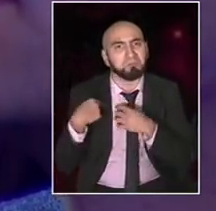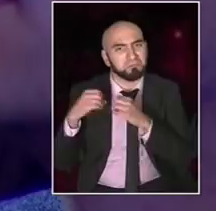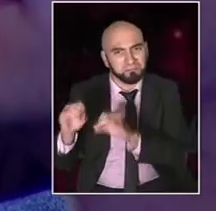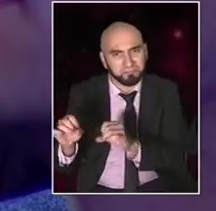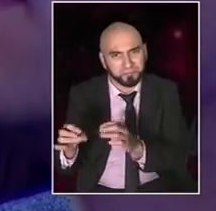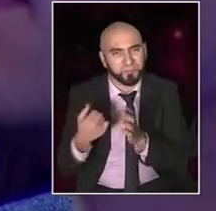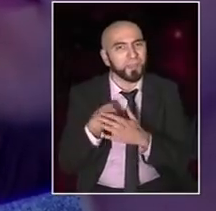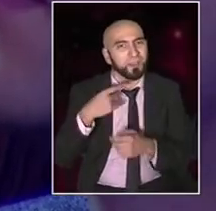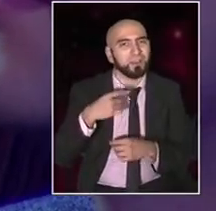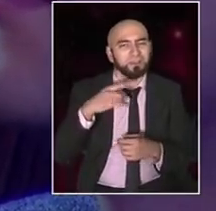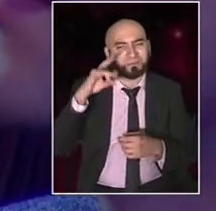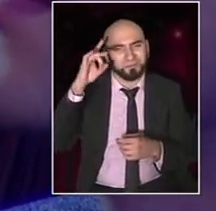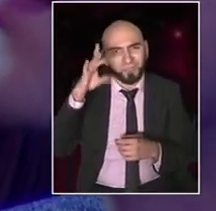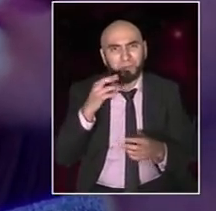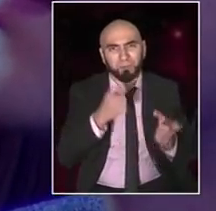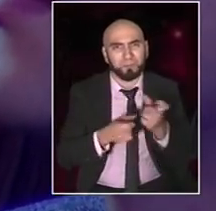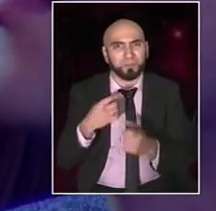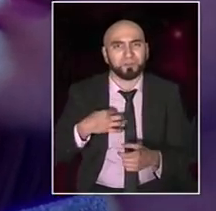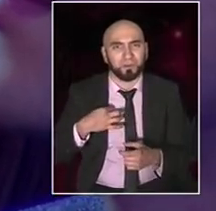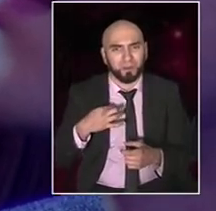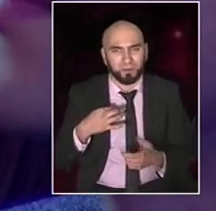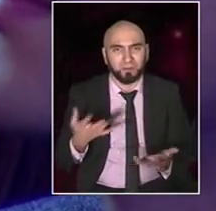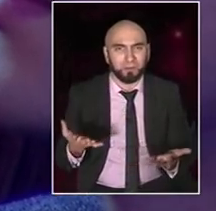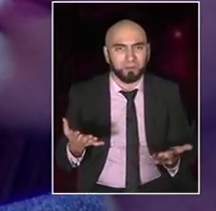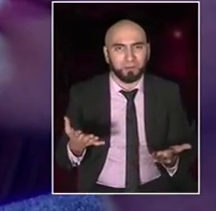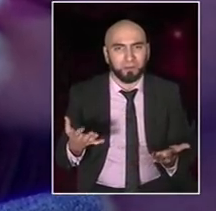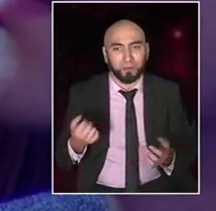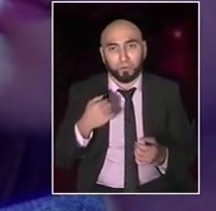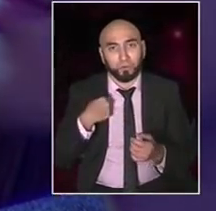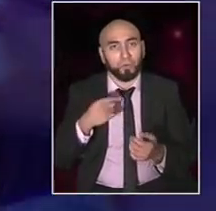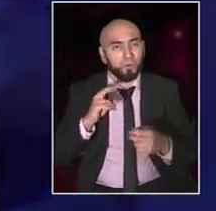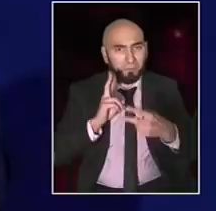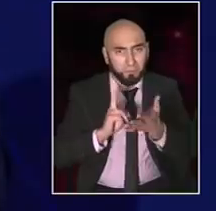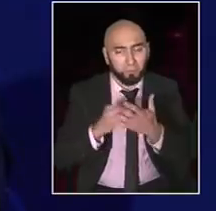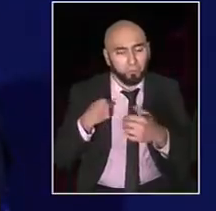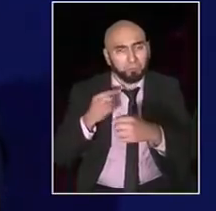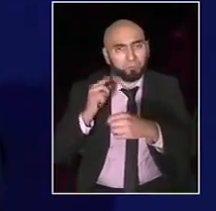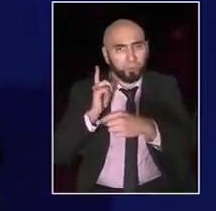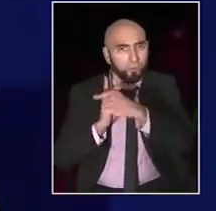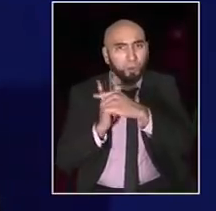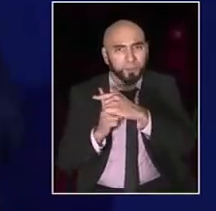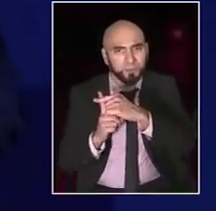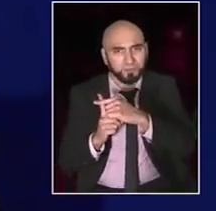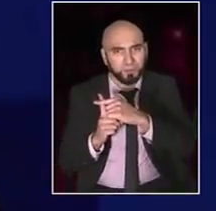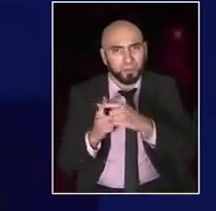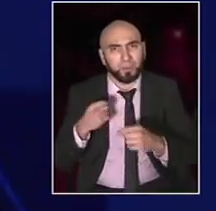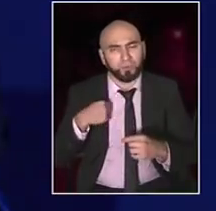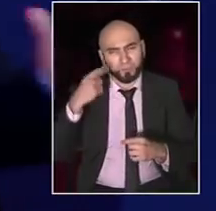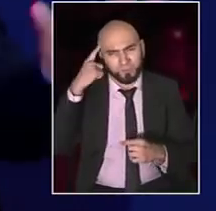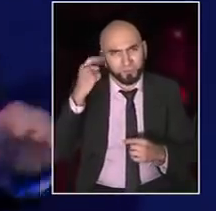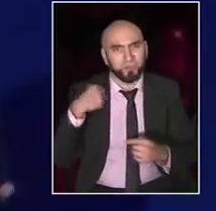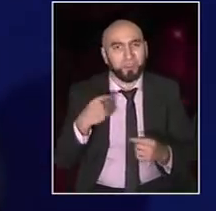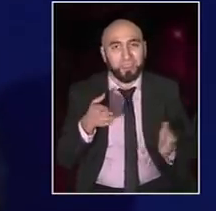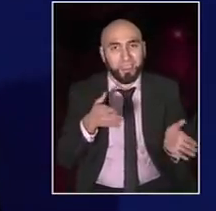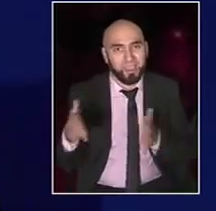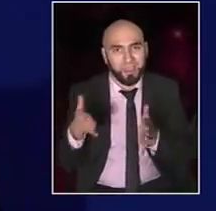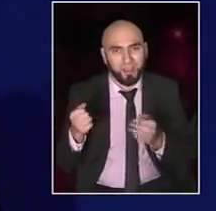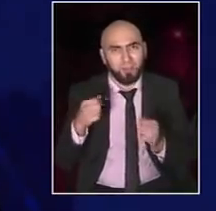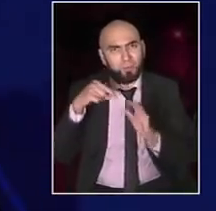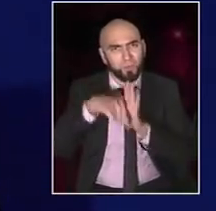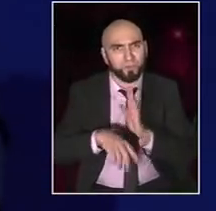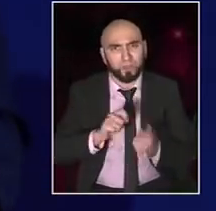los saberes ciudadanos. Yo por lo menos soy un optimista. Creo que estamos viviendo en una era de transformaciones que es la más profunda que ha vivido la